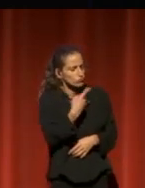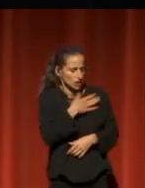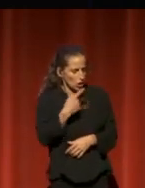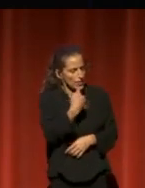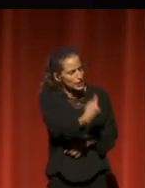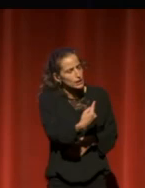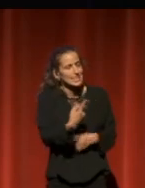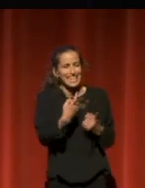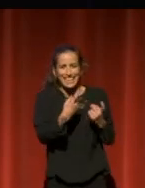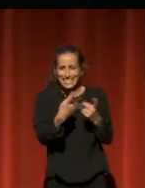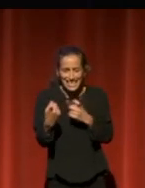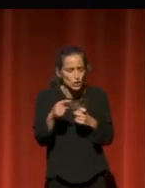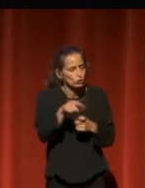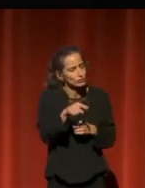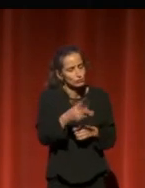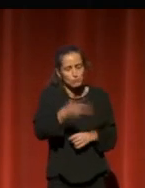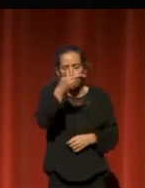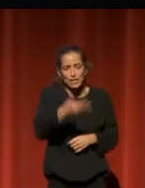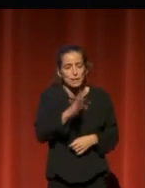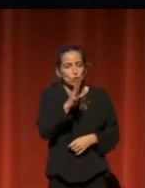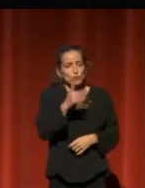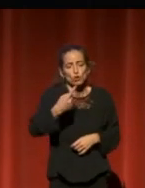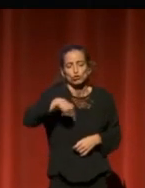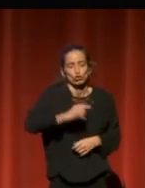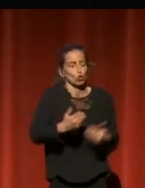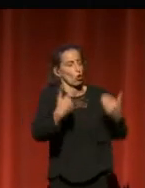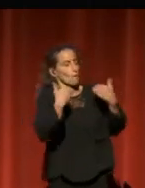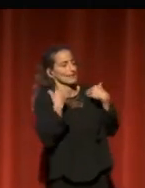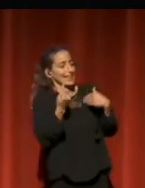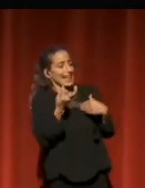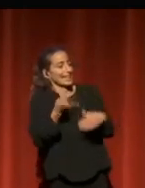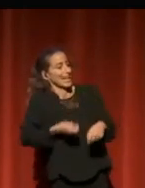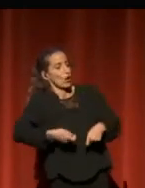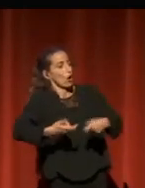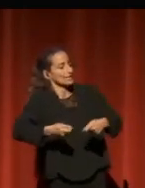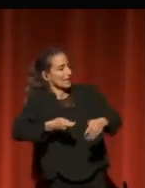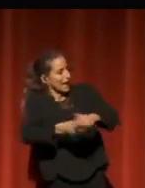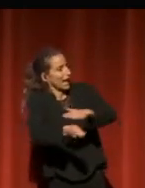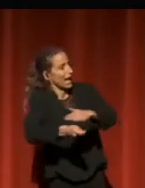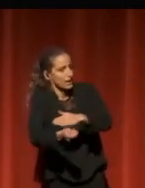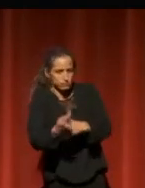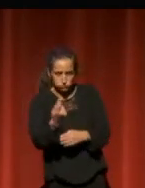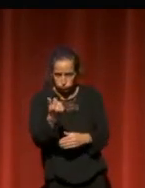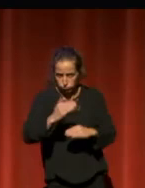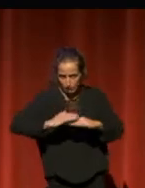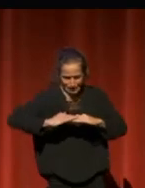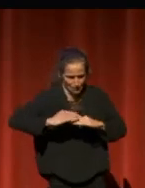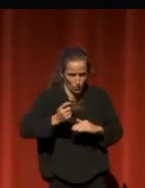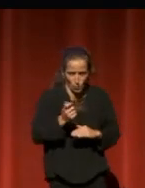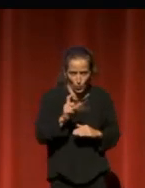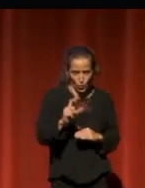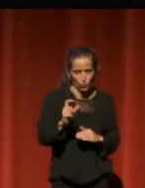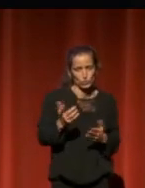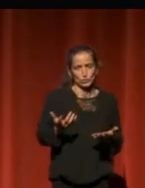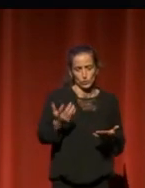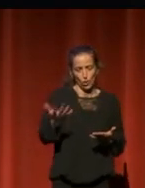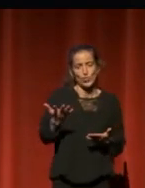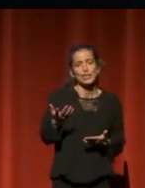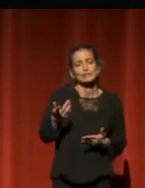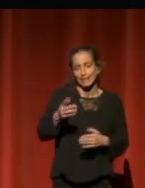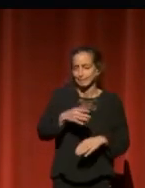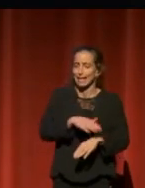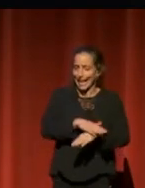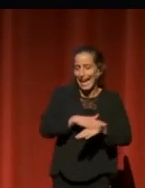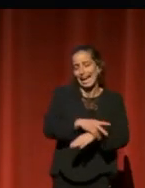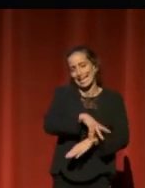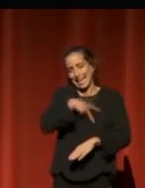porque precisamente el dinero que podemos gastar nosotros por competencia es muy mínimo. Claro. Lo que decía Óscar, dice, ese dinero que se invierte se hace a través de presupuestos